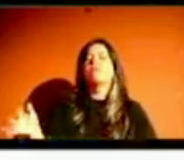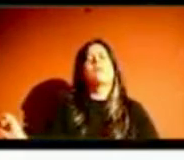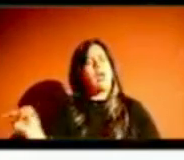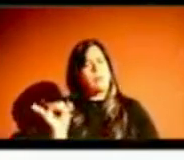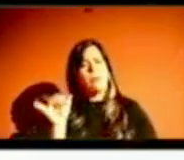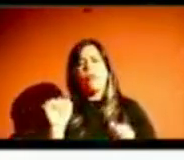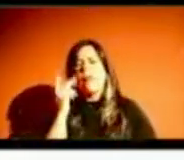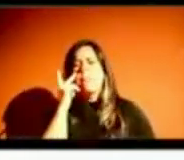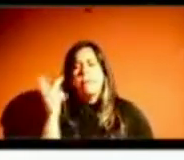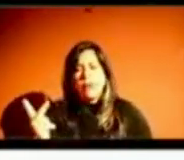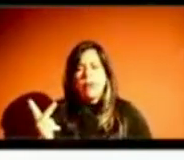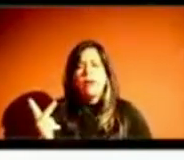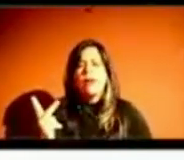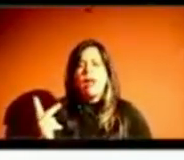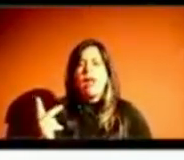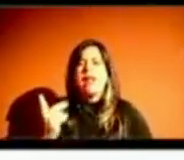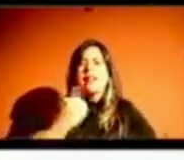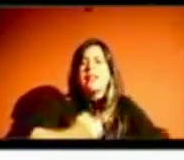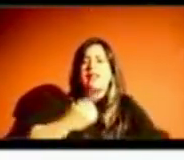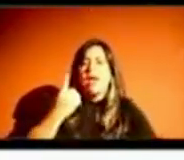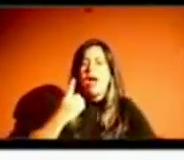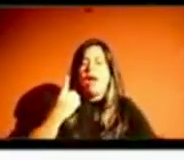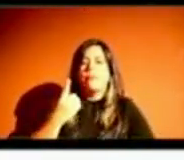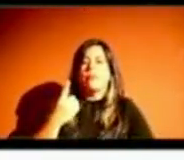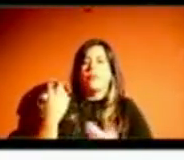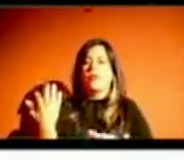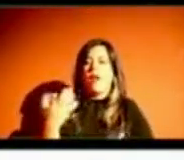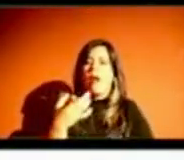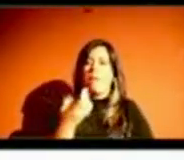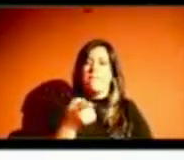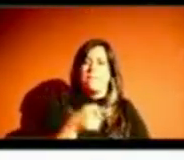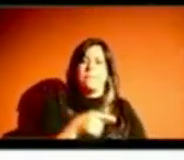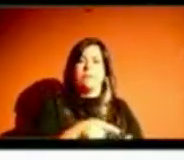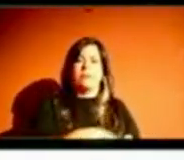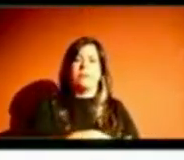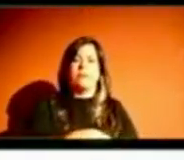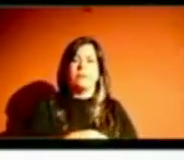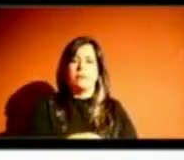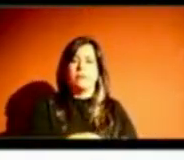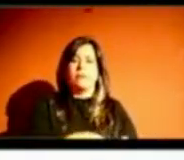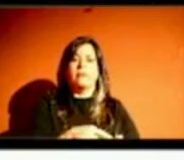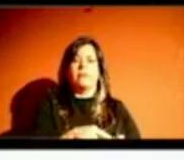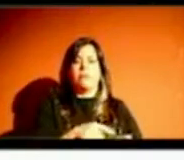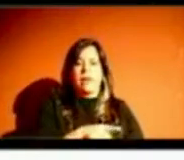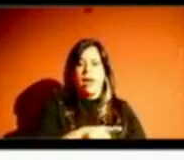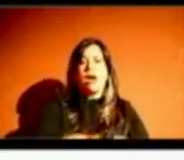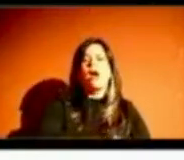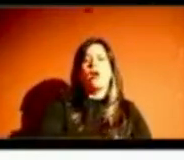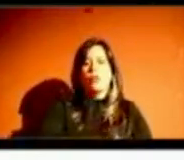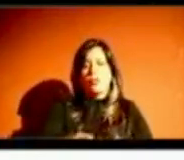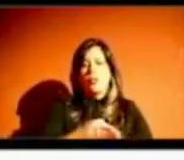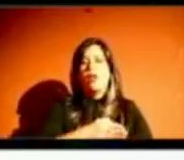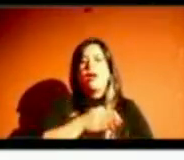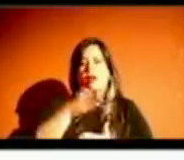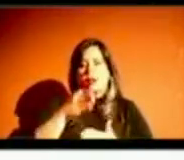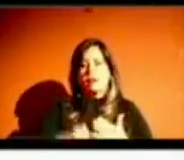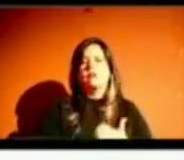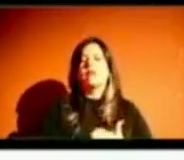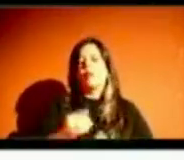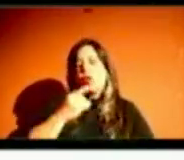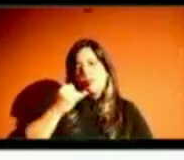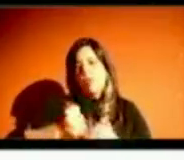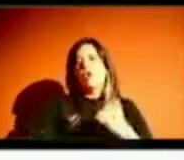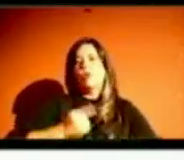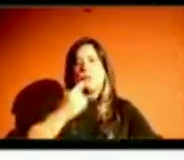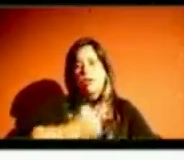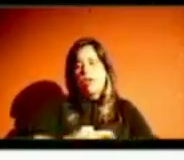poder ver la fecha de vencimiento de la planilla. Este año, la planilla 2021, la fecha de vencimiento es